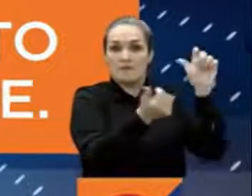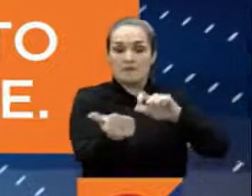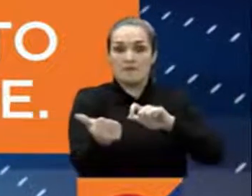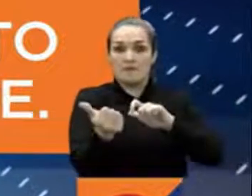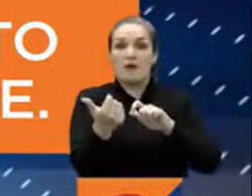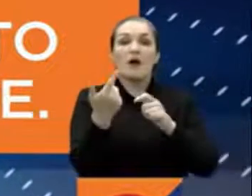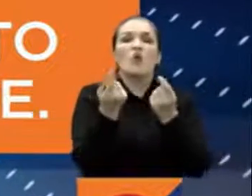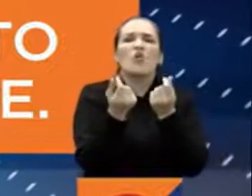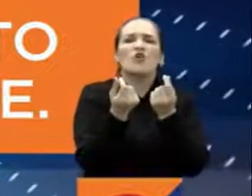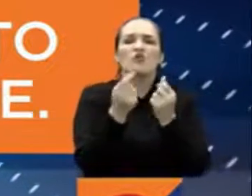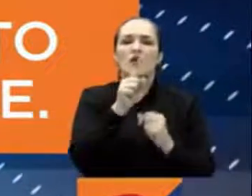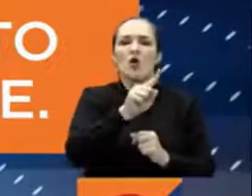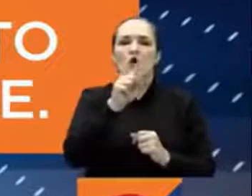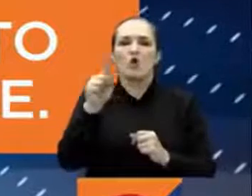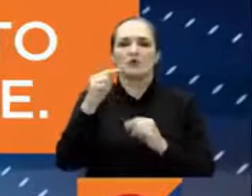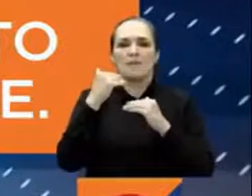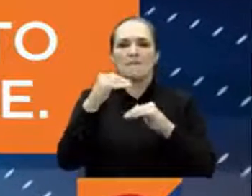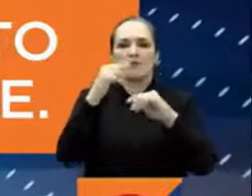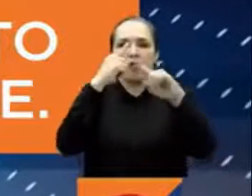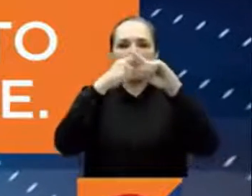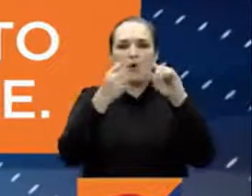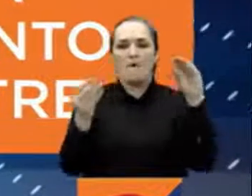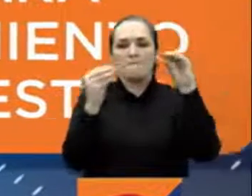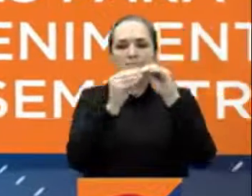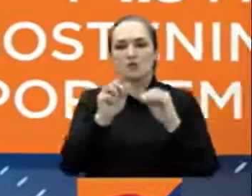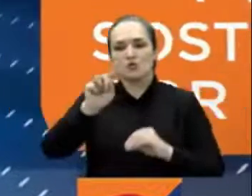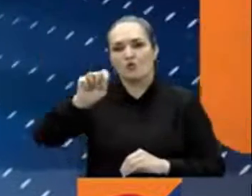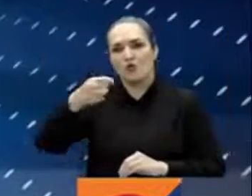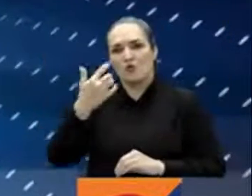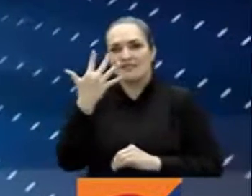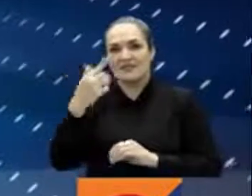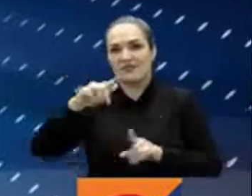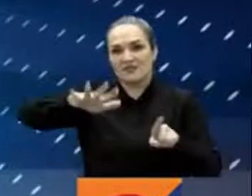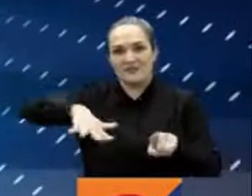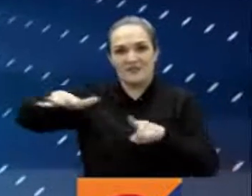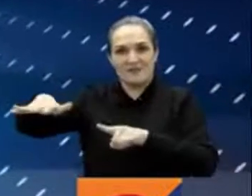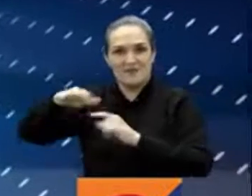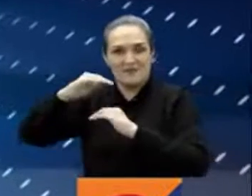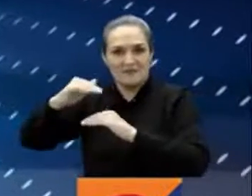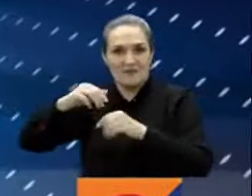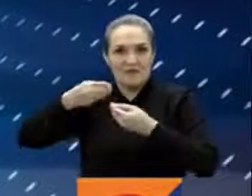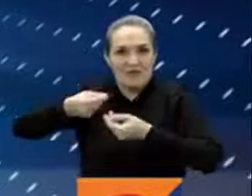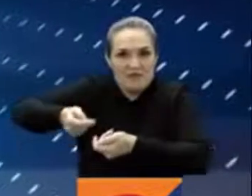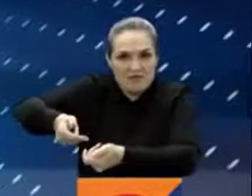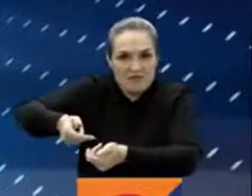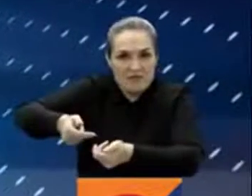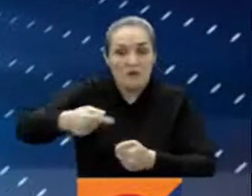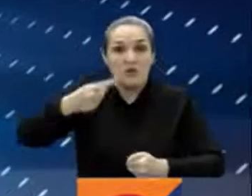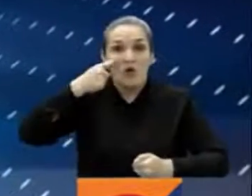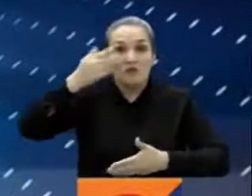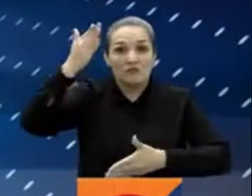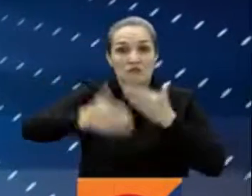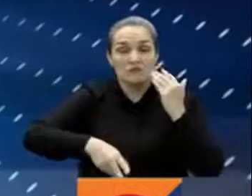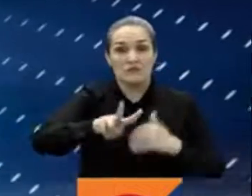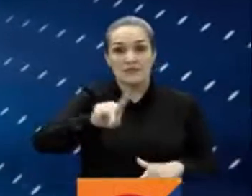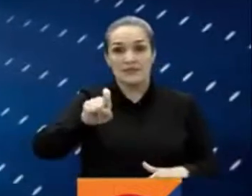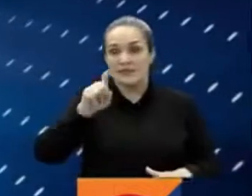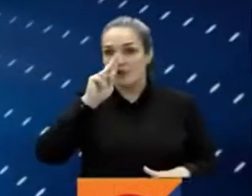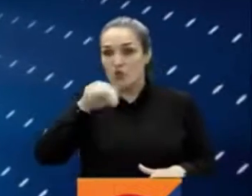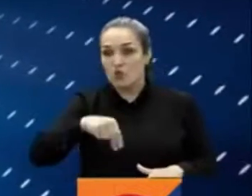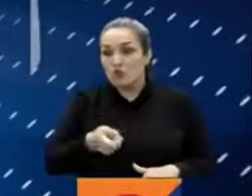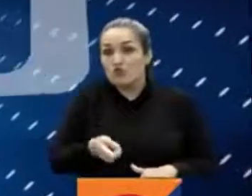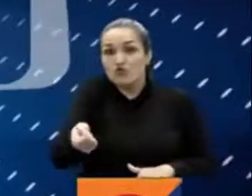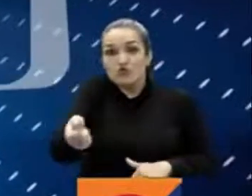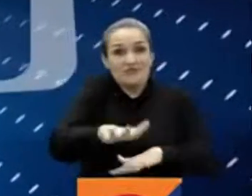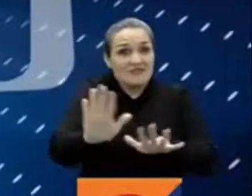matrícula y 1.5 para sostenimiento por semestre. Pilas porque queda muy poco tiempo. La convocatoria va hasta el 26 de junio del 2022. Y